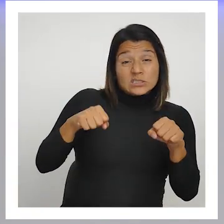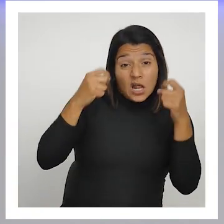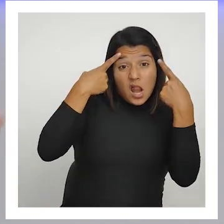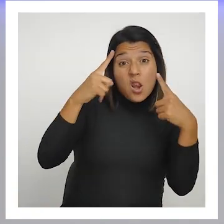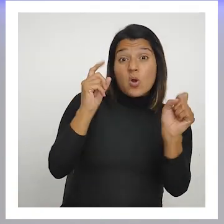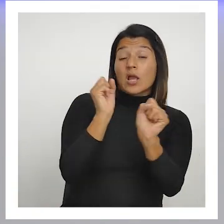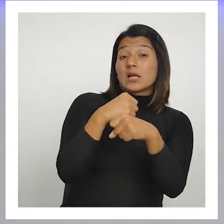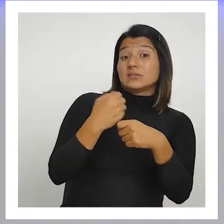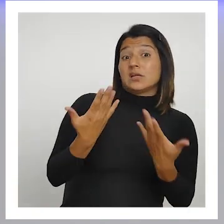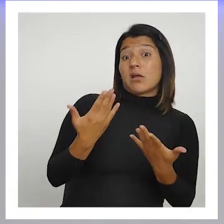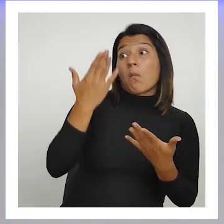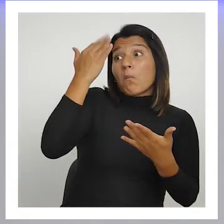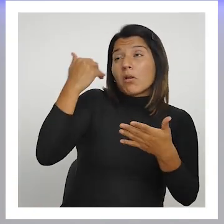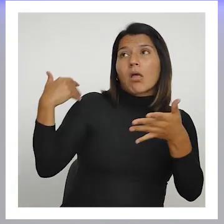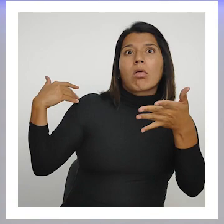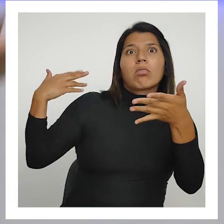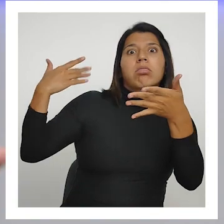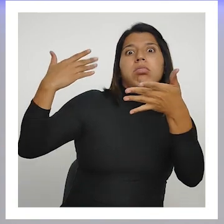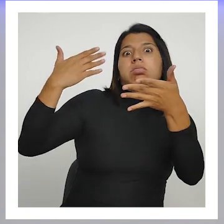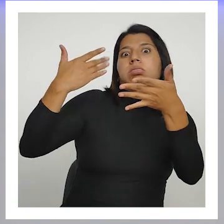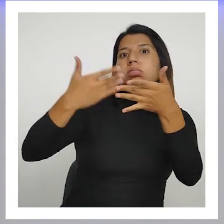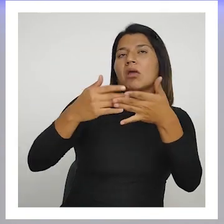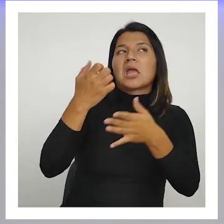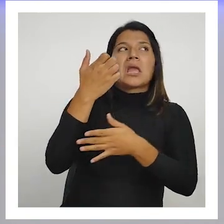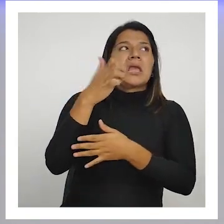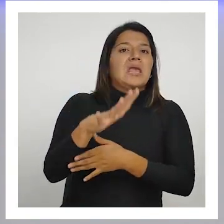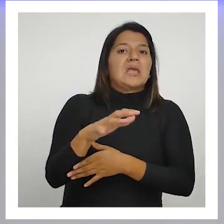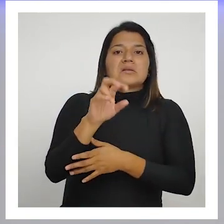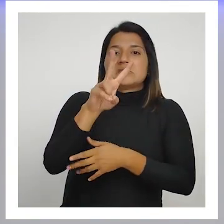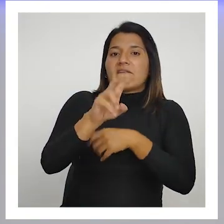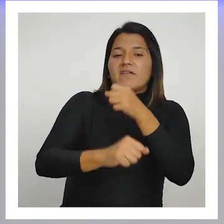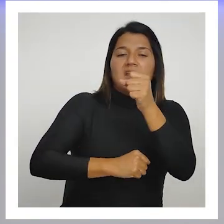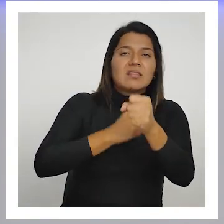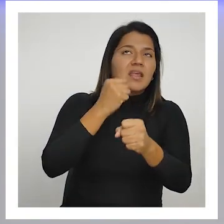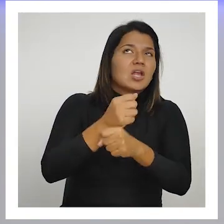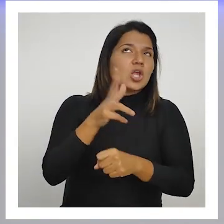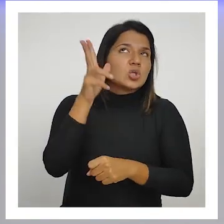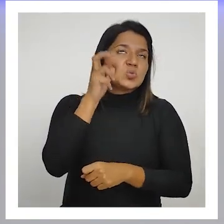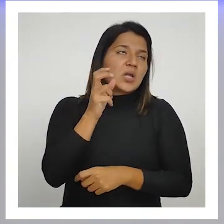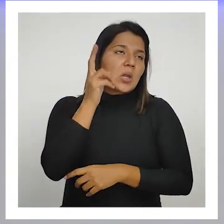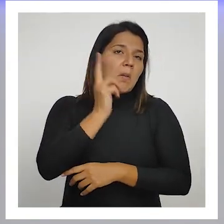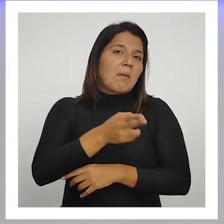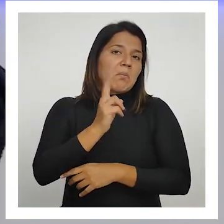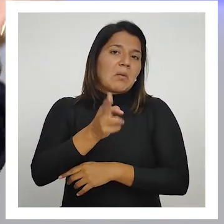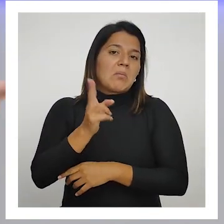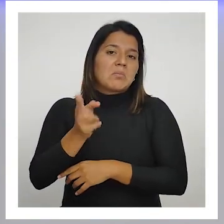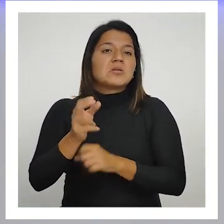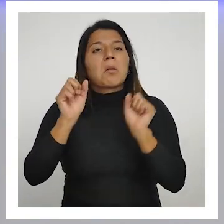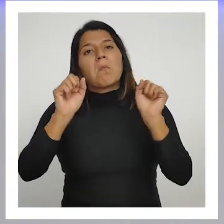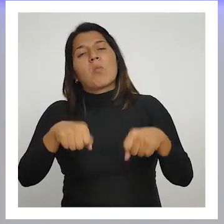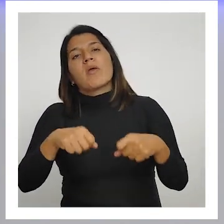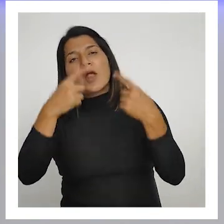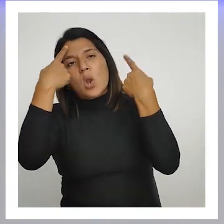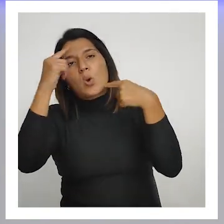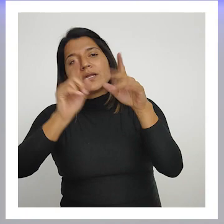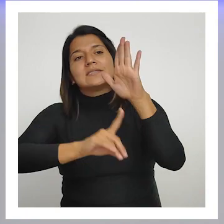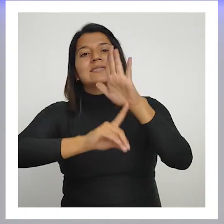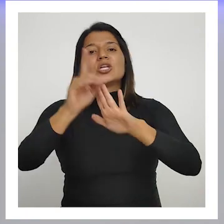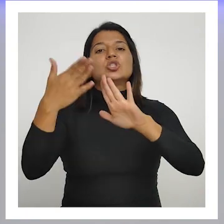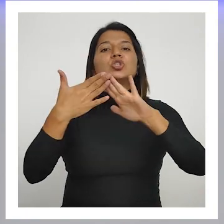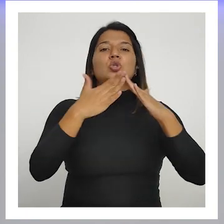que ahora sí se dé? Porque traemos, no sé, 15, 20 años oyendo, ¿verdad?, que se puede construir aquí ciudad gobierno.